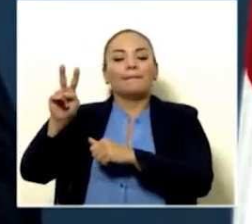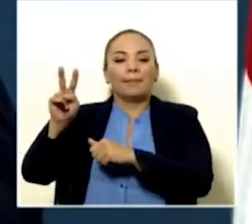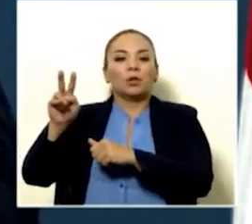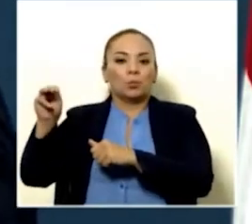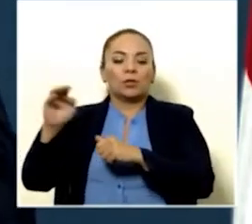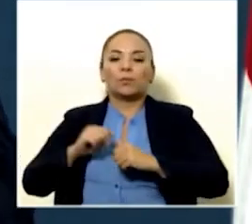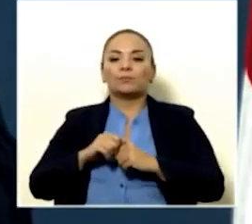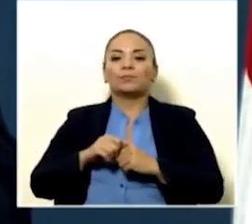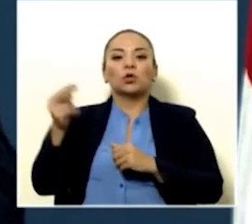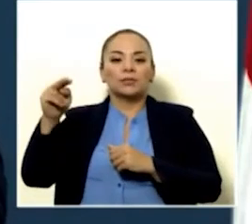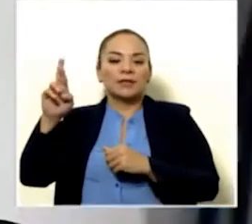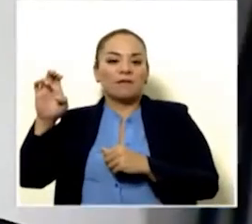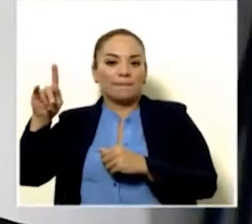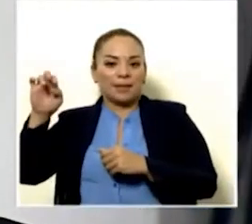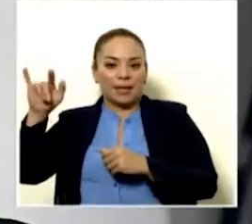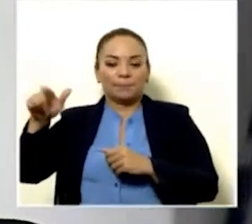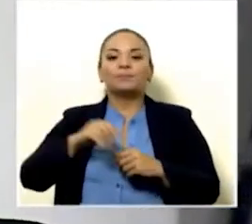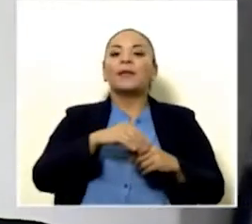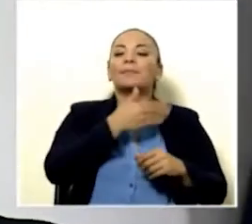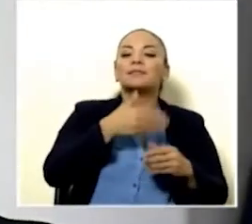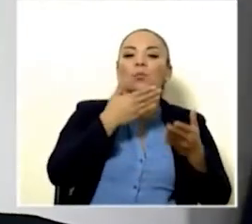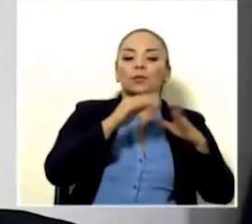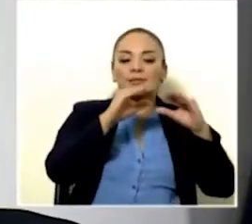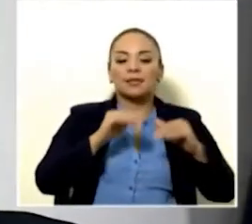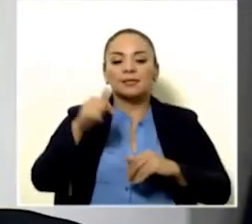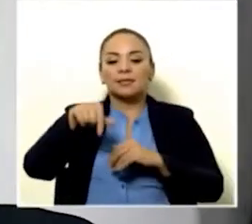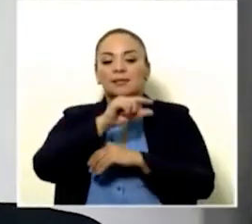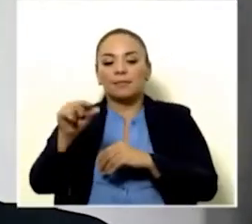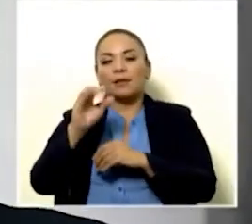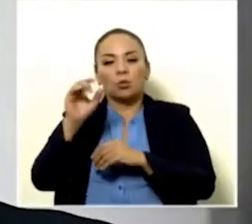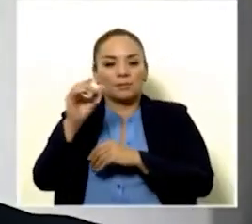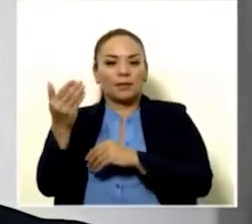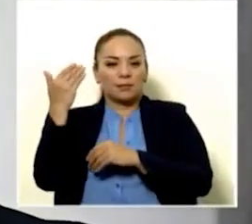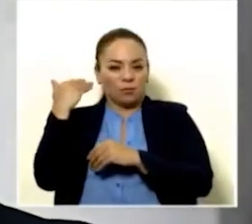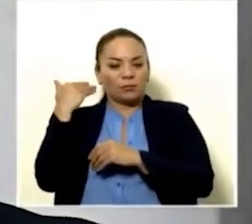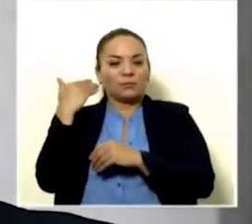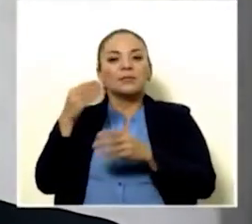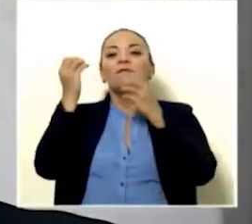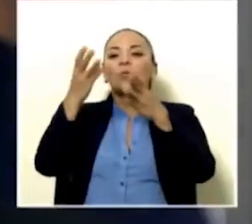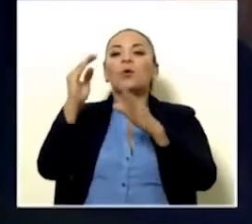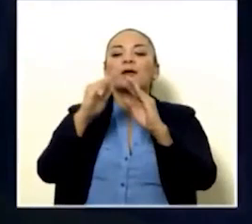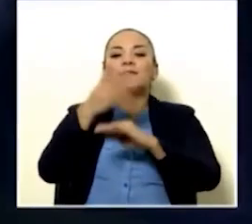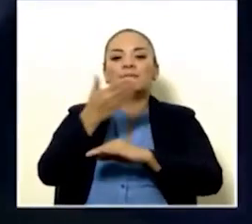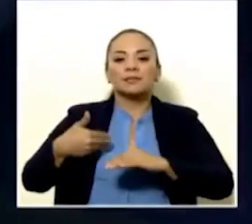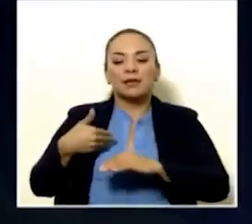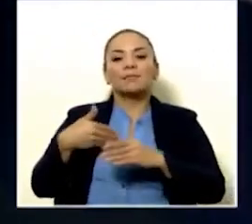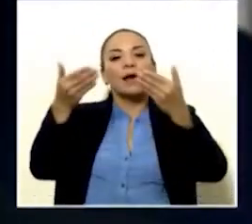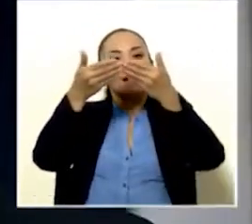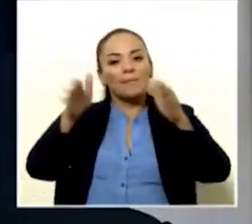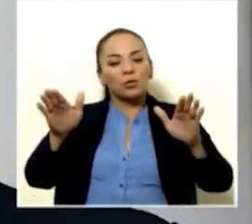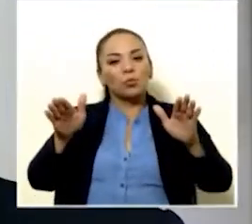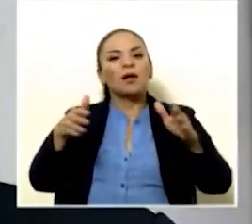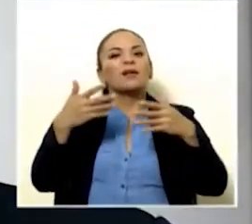Repretel. Presidente, muy buenas tardes. Esta semana o la semana anterior, hace unos días, anuncia Casa Presidencial la apertura